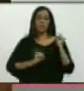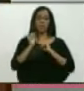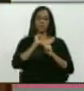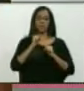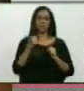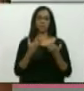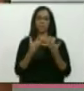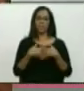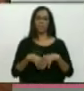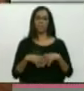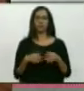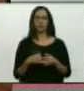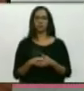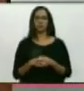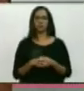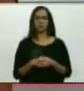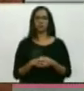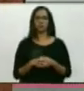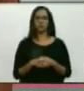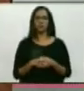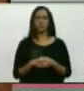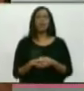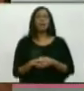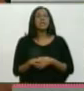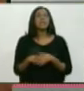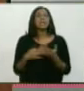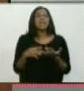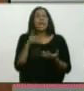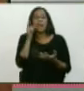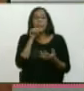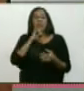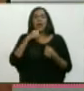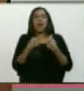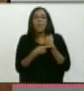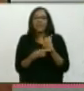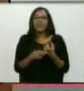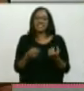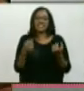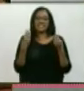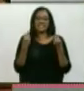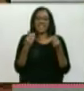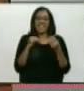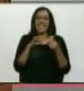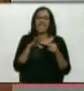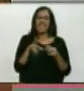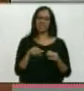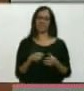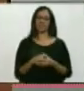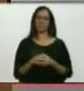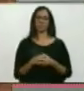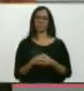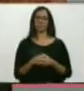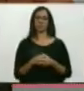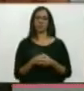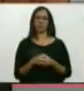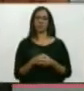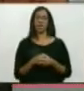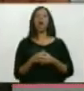empresas multinacionales. Y el tipo Guaidó es tan ladrón